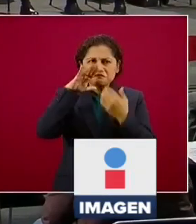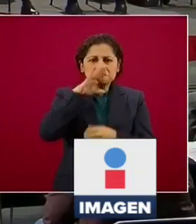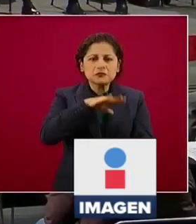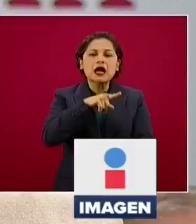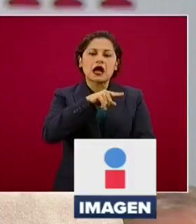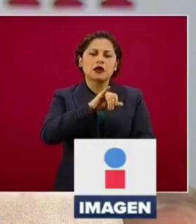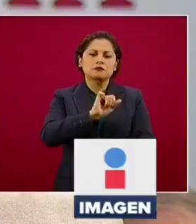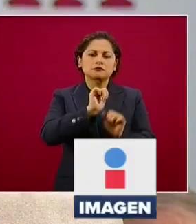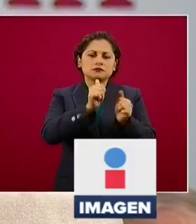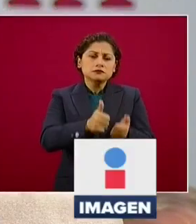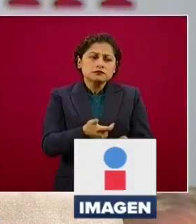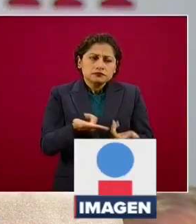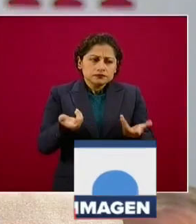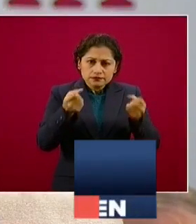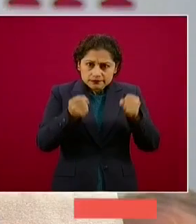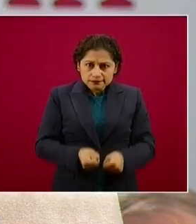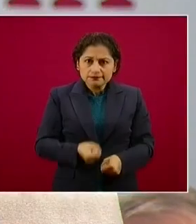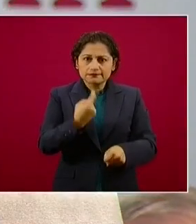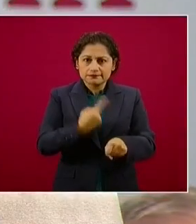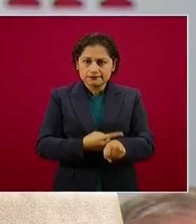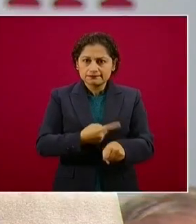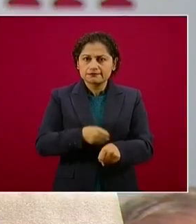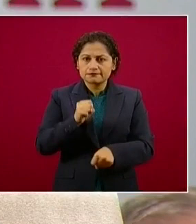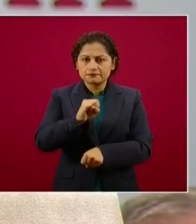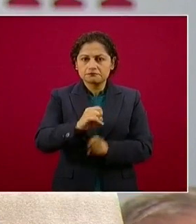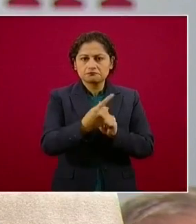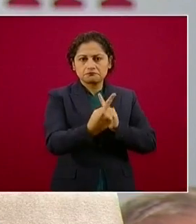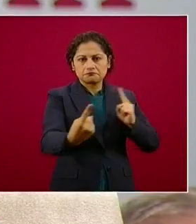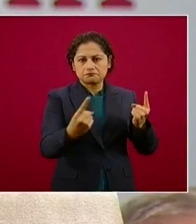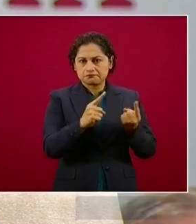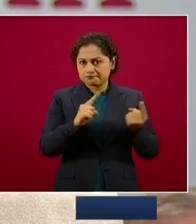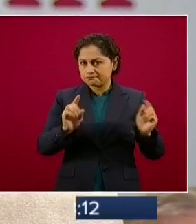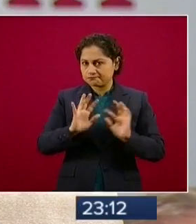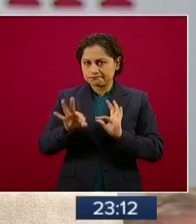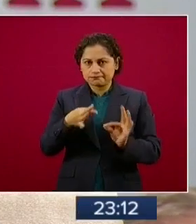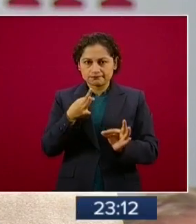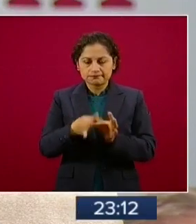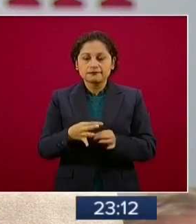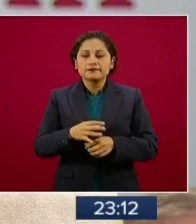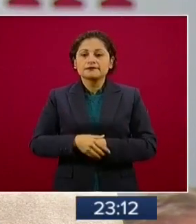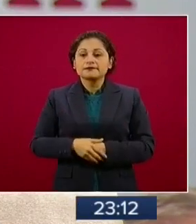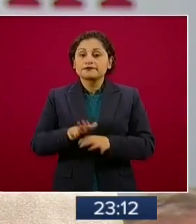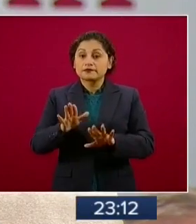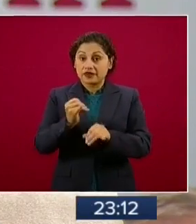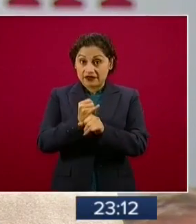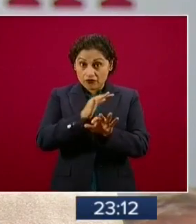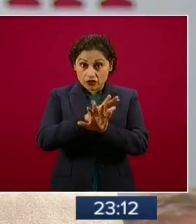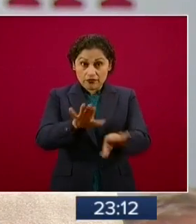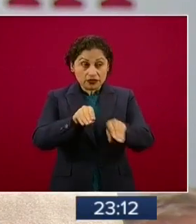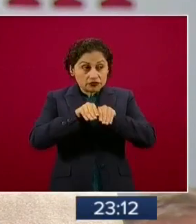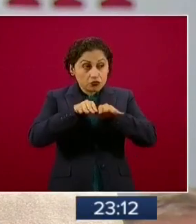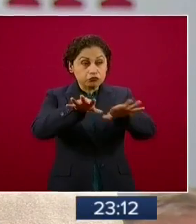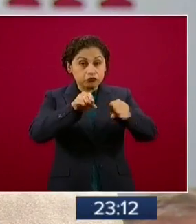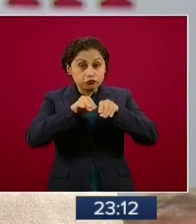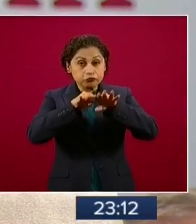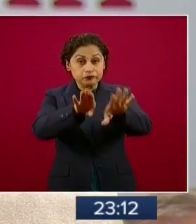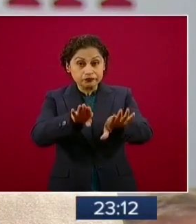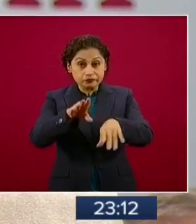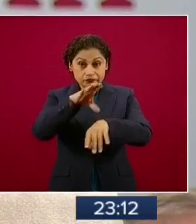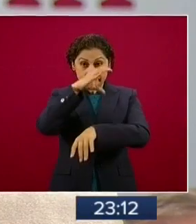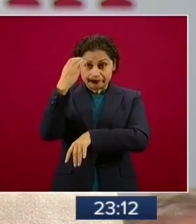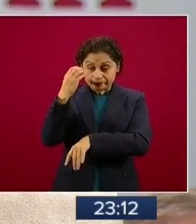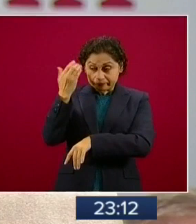Por cierto, en particular la información que se filtró representan una grave violación, grave,